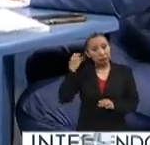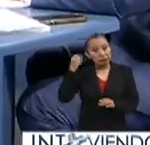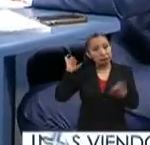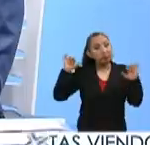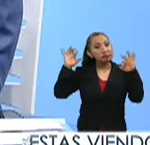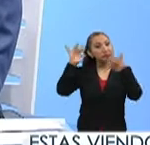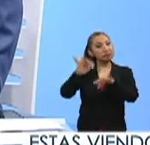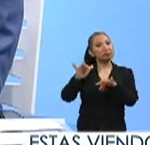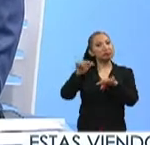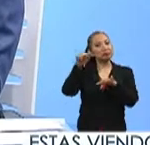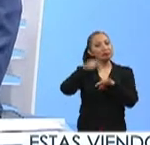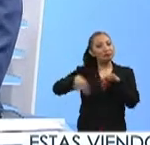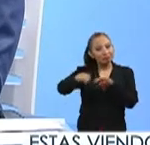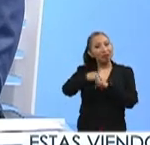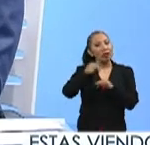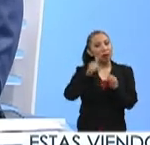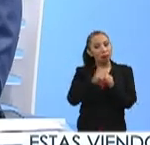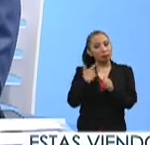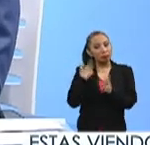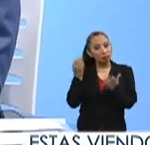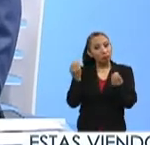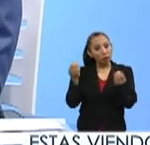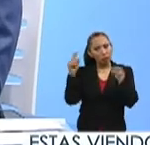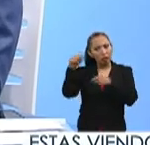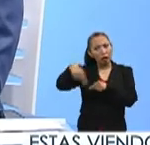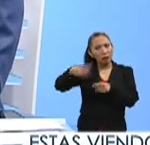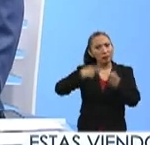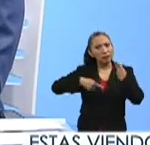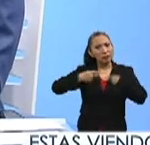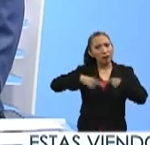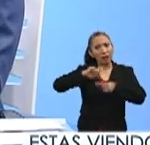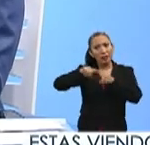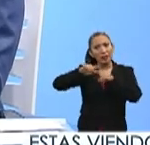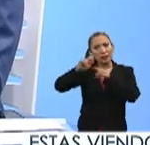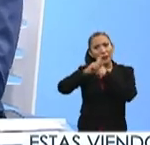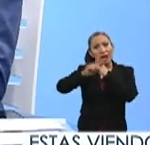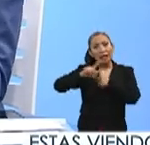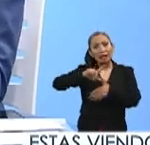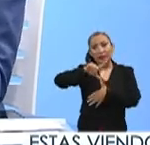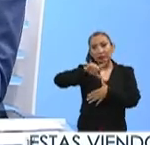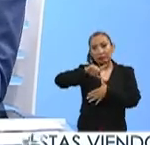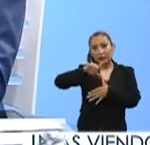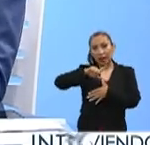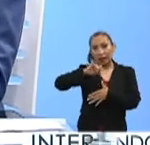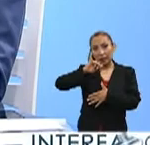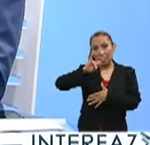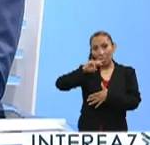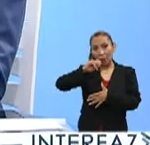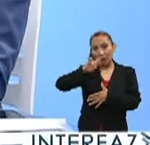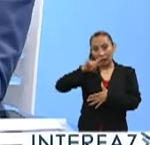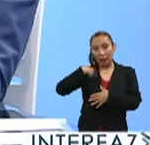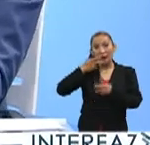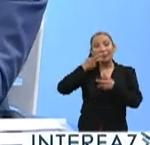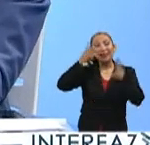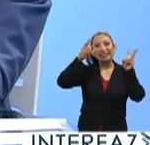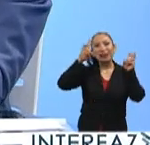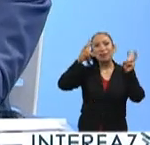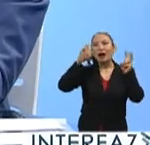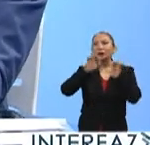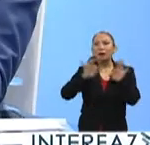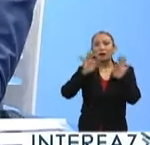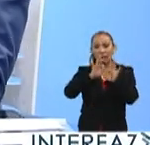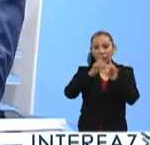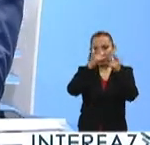encuentro, principalmente con mucha presencia iberoamericana, donde abarcaron temas de relevancia